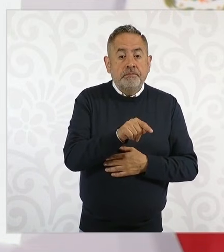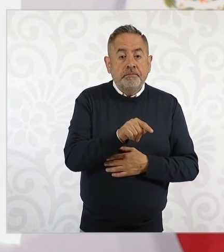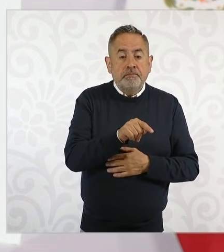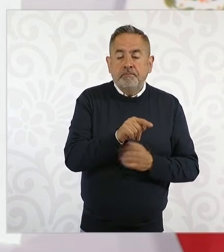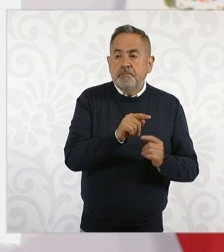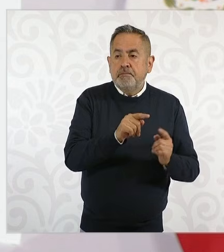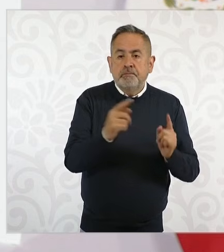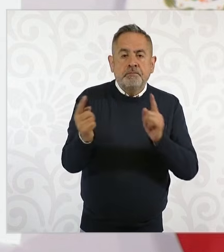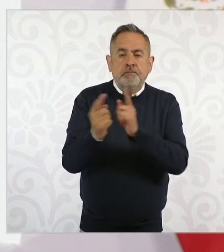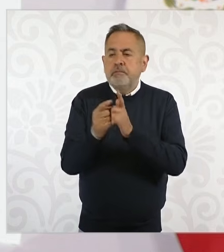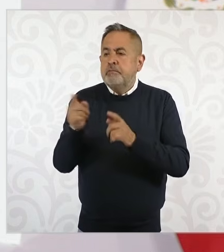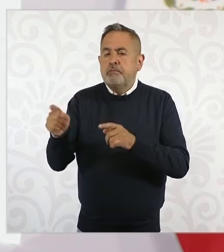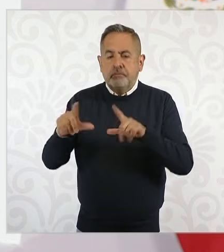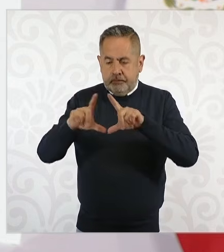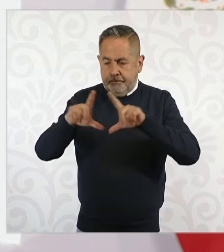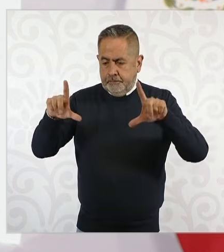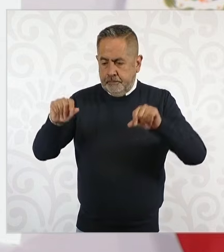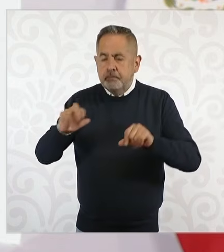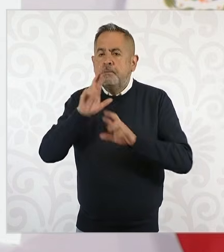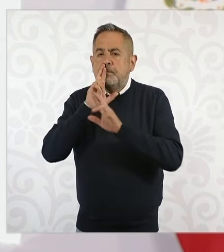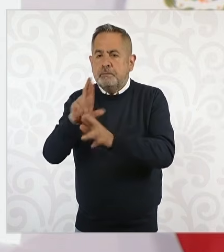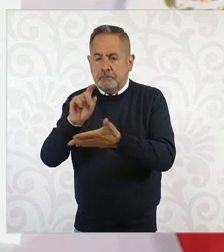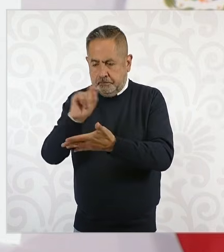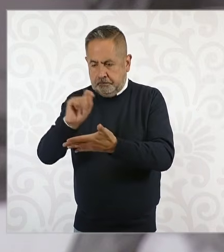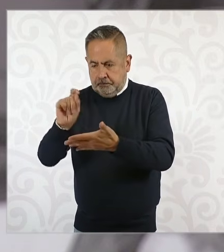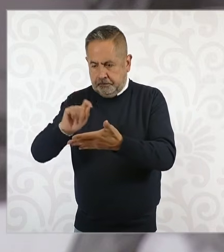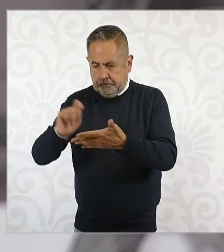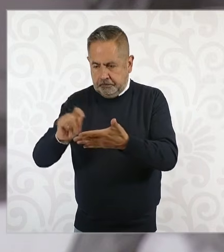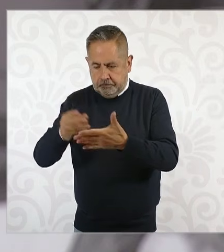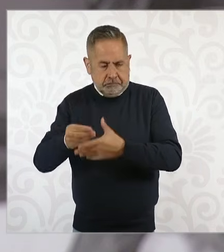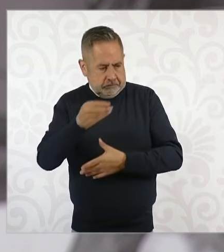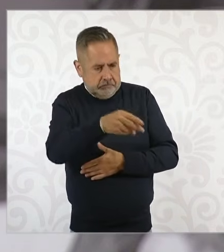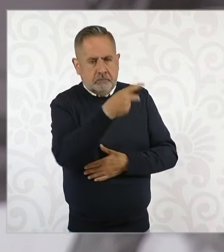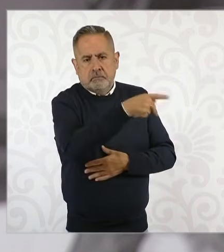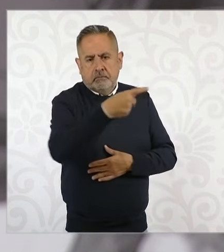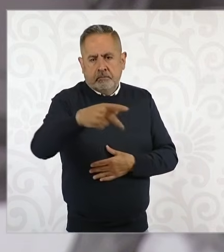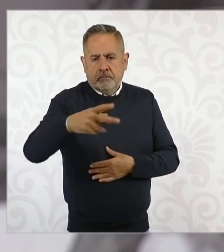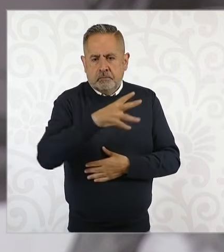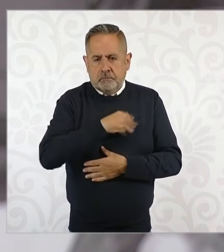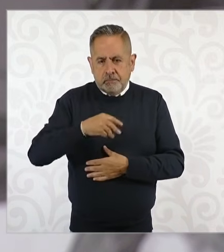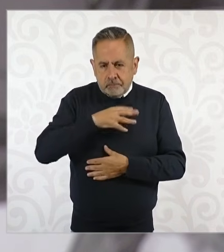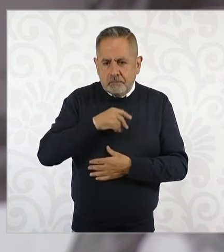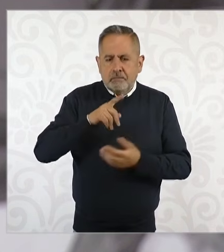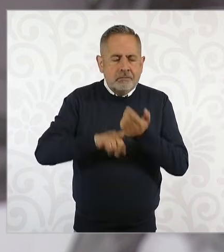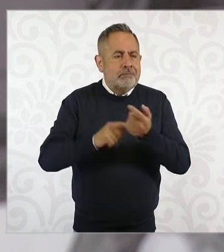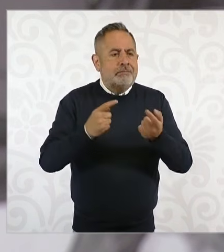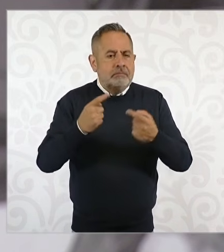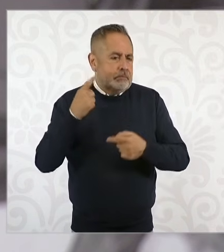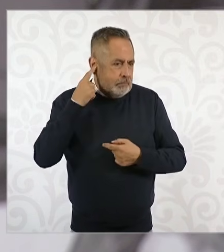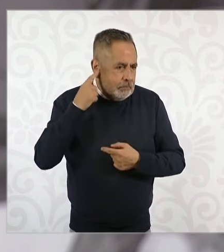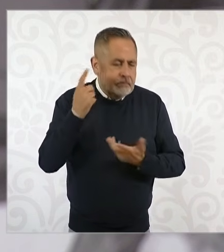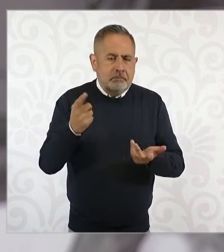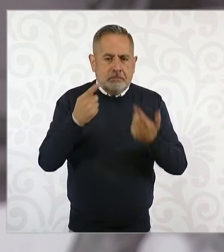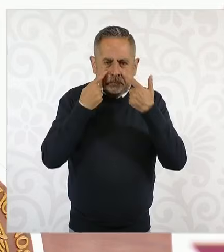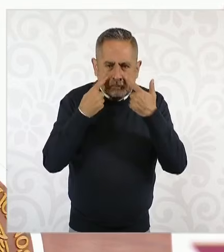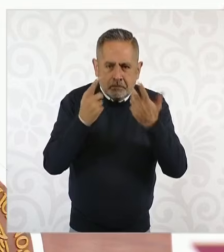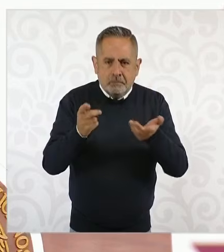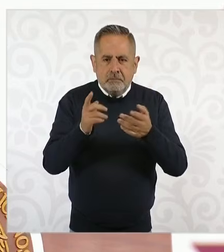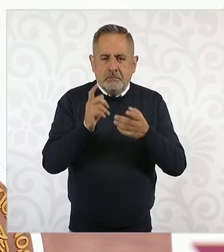un reporte de qué fue lo que encontraron las enfermeras, los enfermeros, médicos en algunos